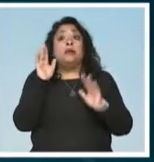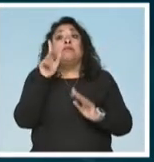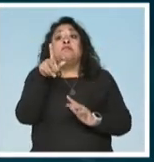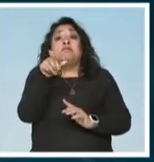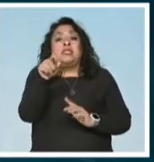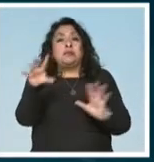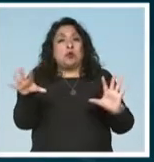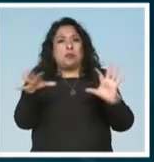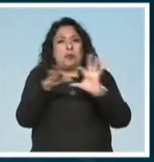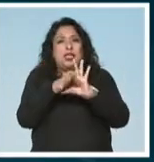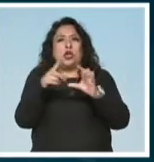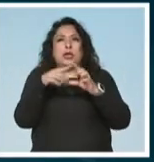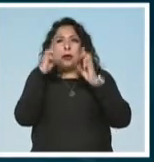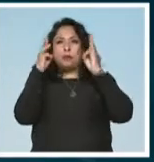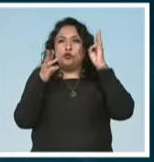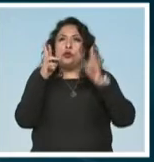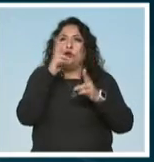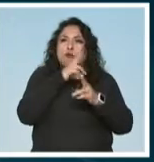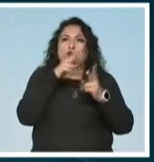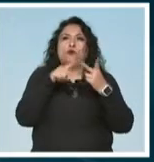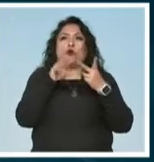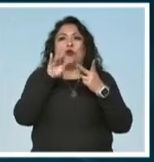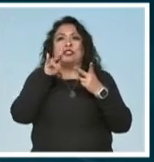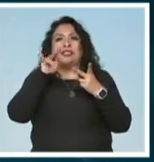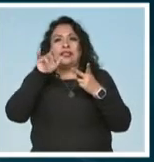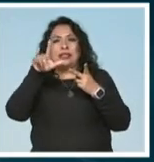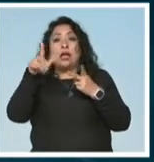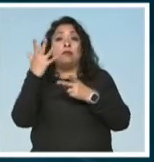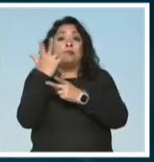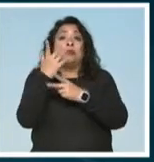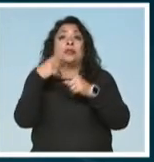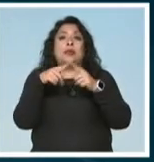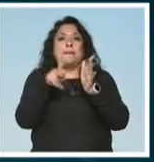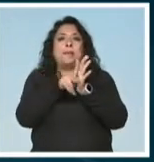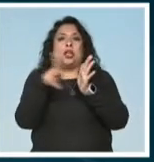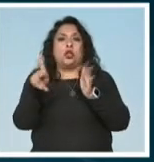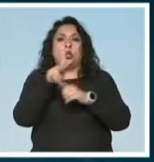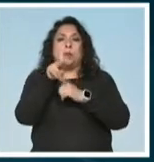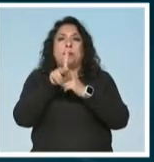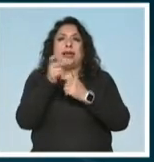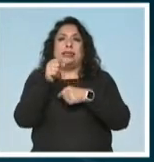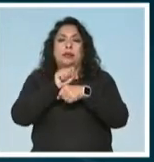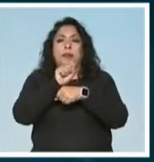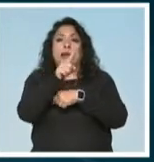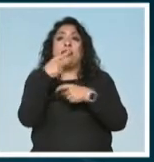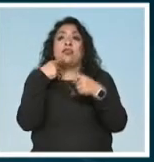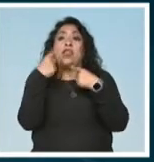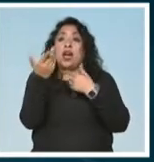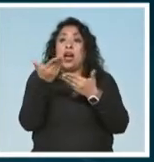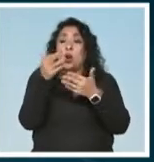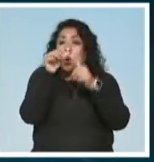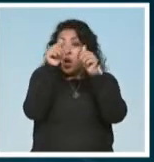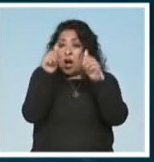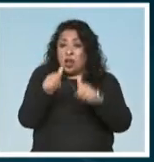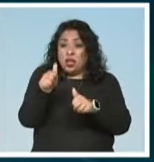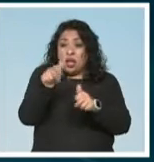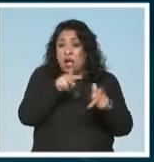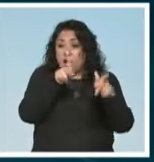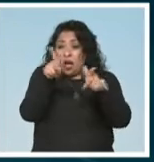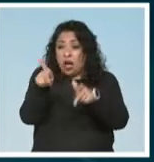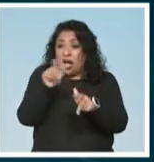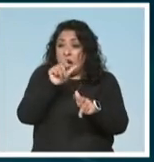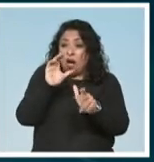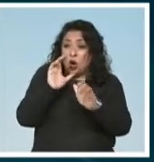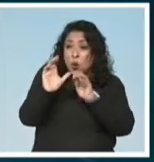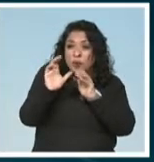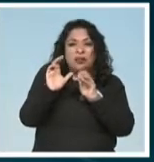los vínculos entre los museos rusos y occidentales, publicó El País Semanal. El diálogo artístico, que fungía como un canal de